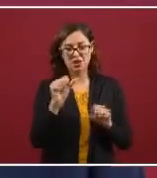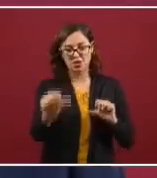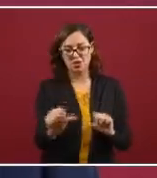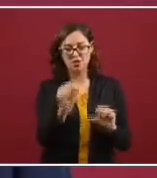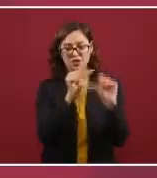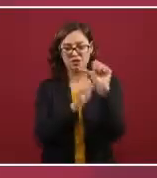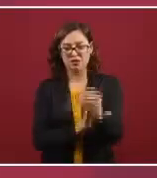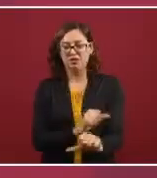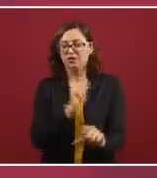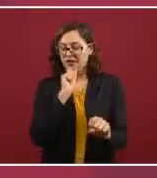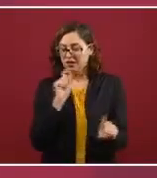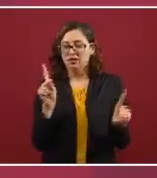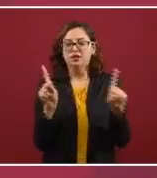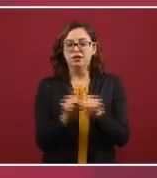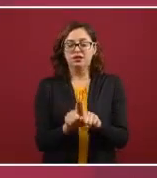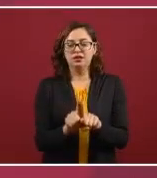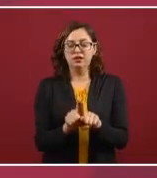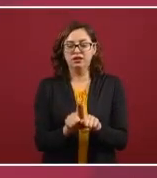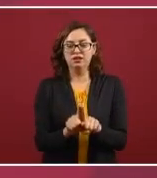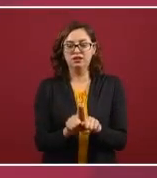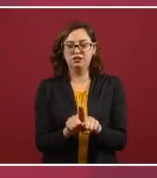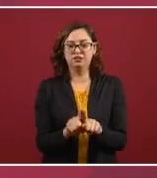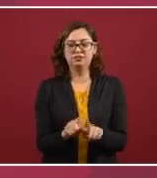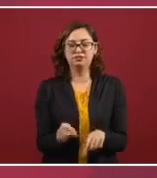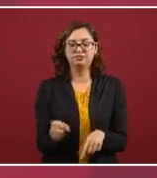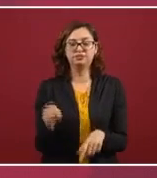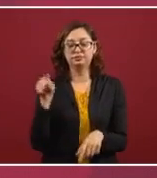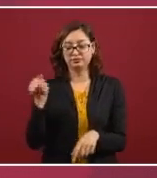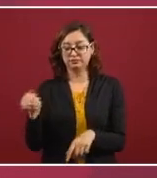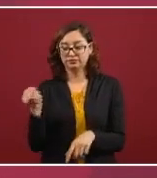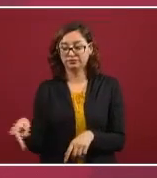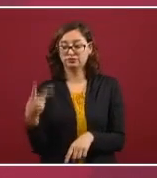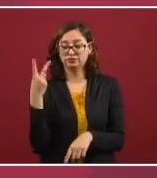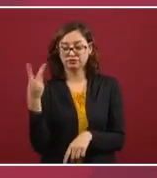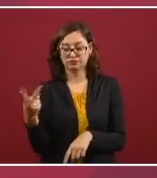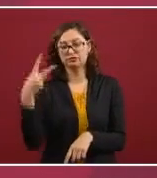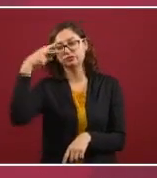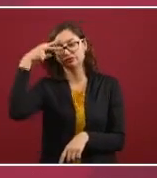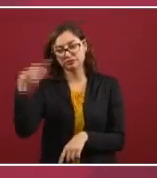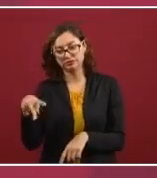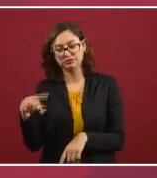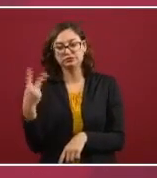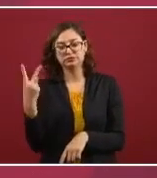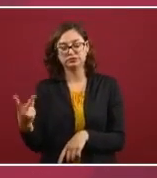otro relevista. Tiene el Astros 2 relevistas